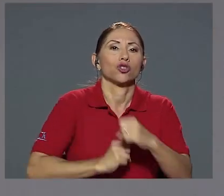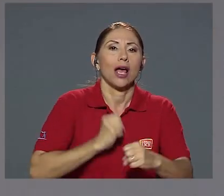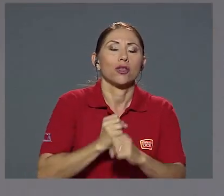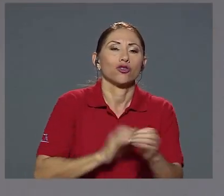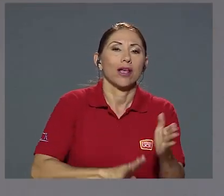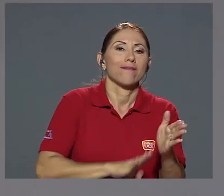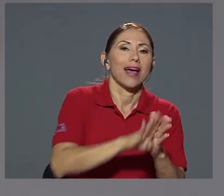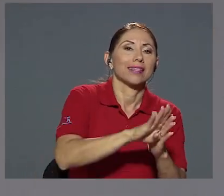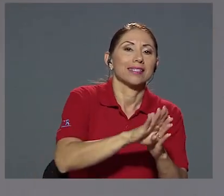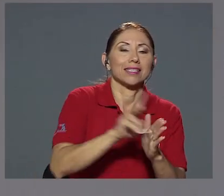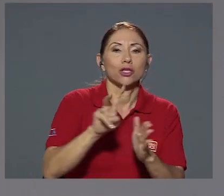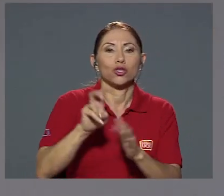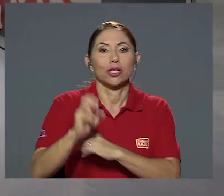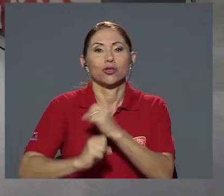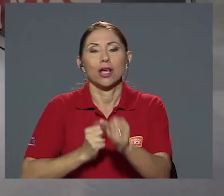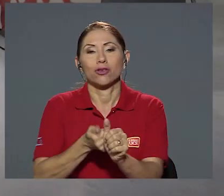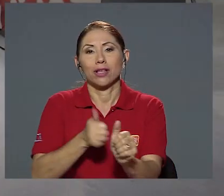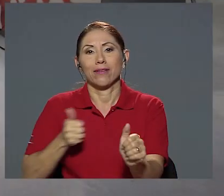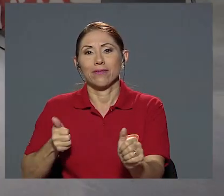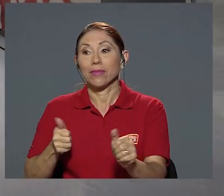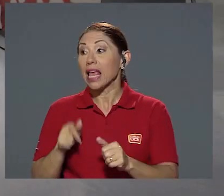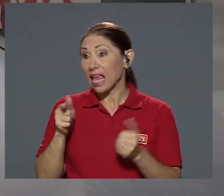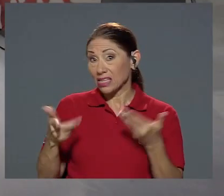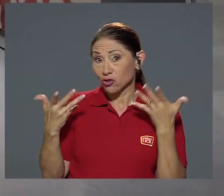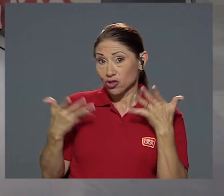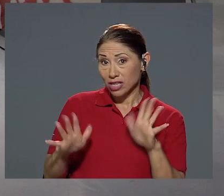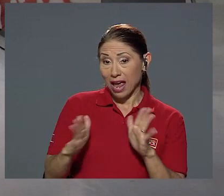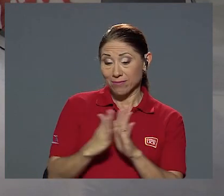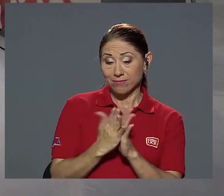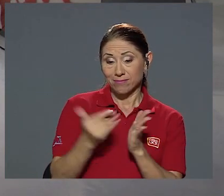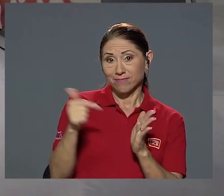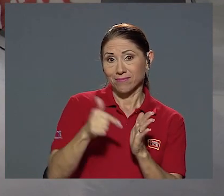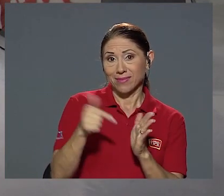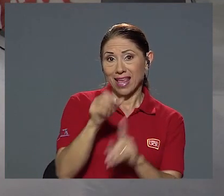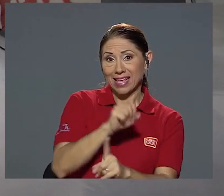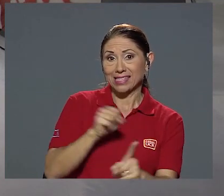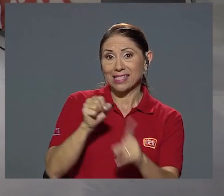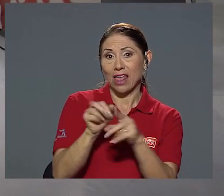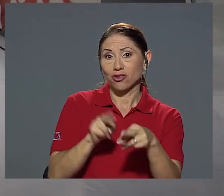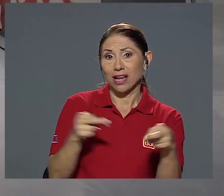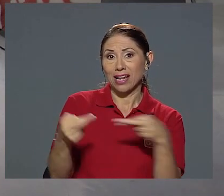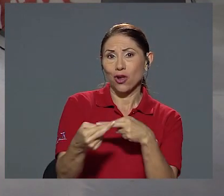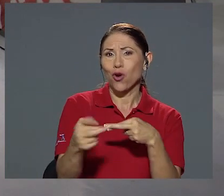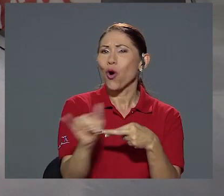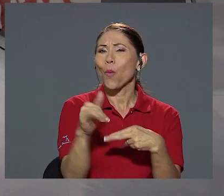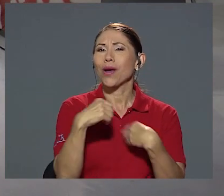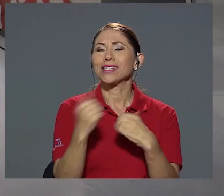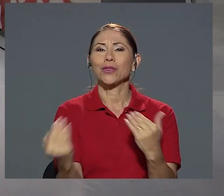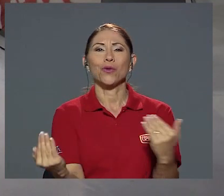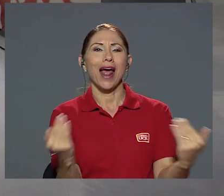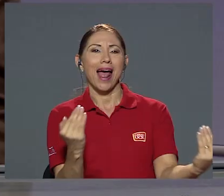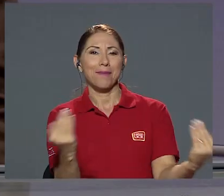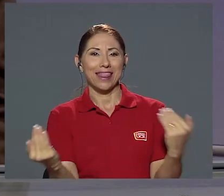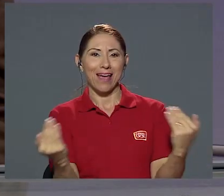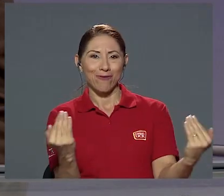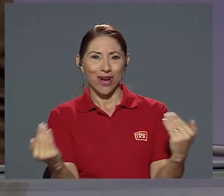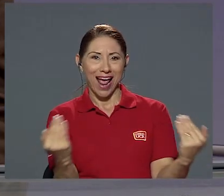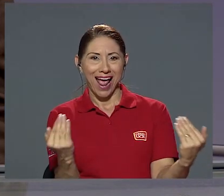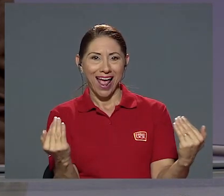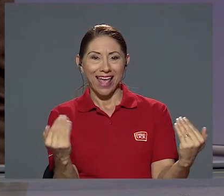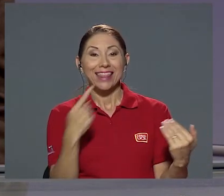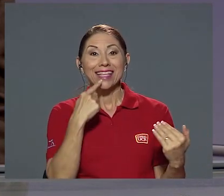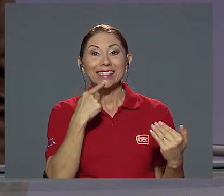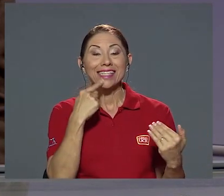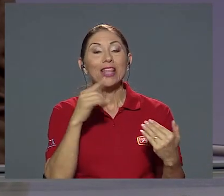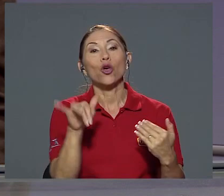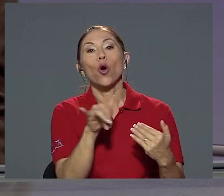Esto se ha señalado en los informes del Estado de la región, haciendo la metáfora de que la integración es algo así como un segundo piso que se construye sobre